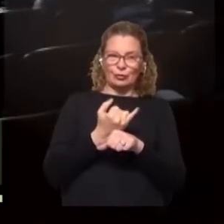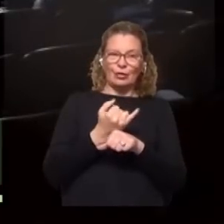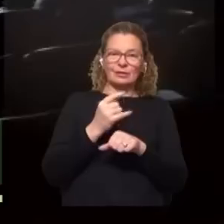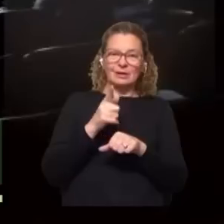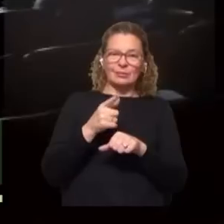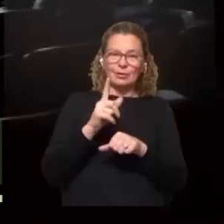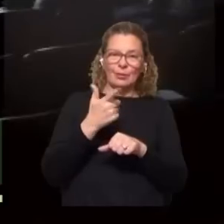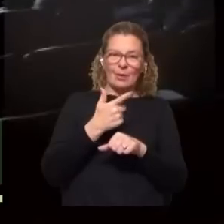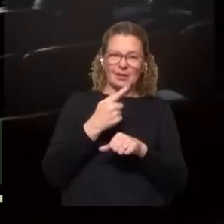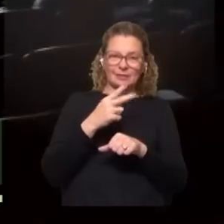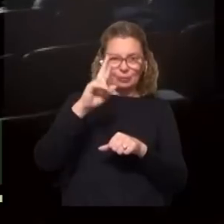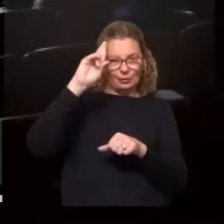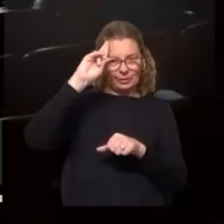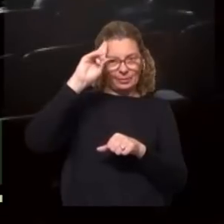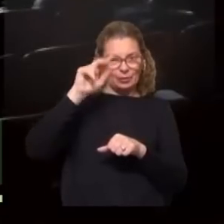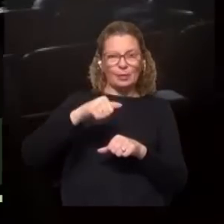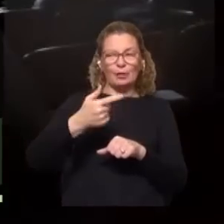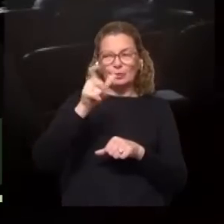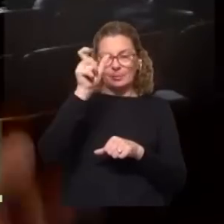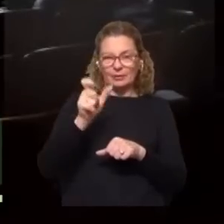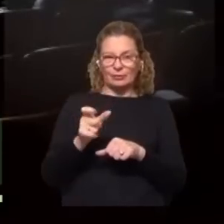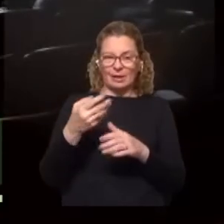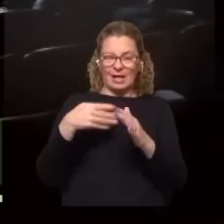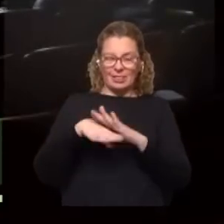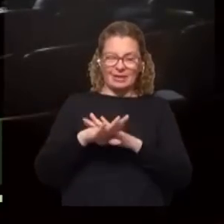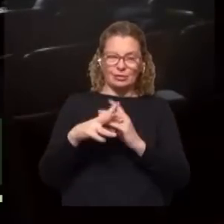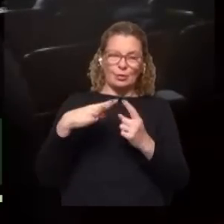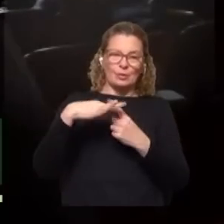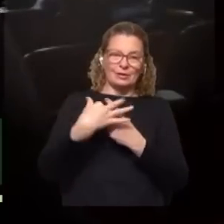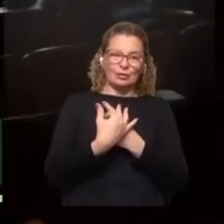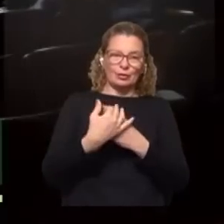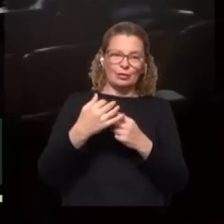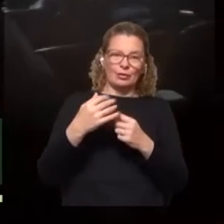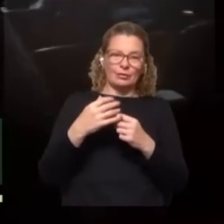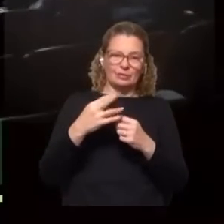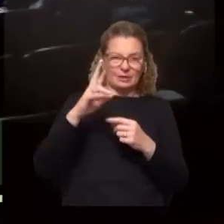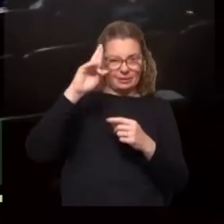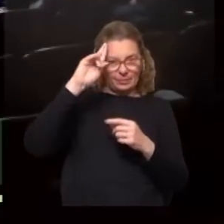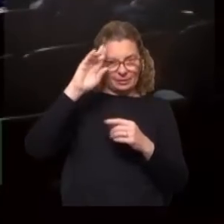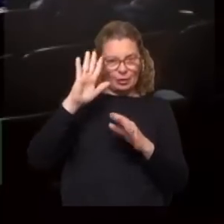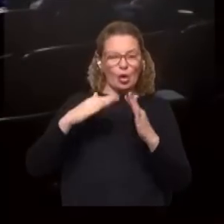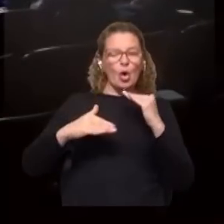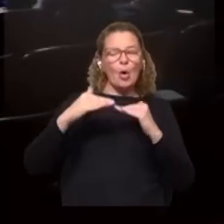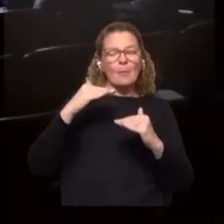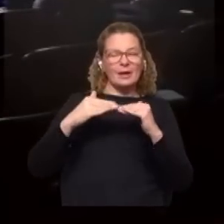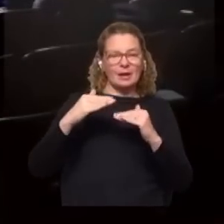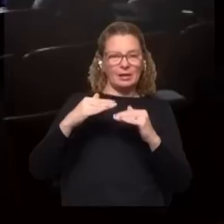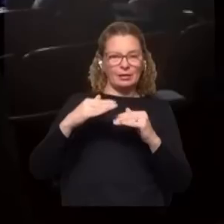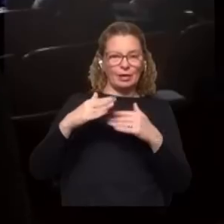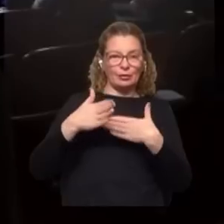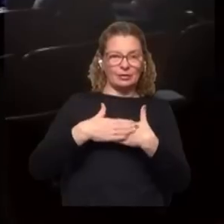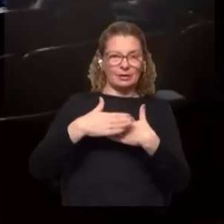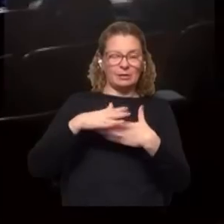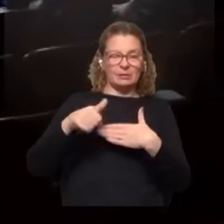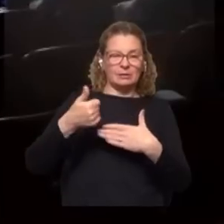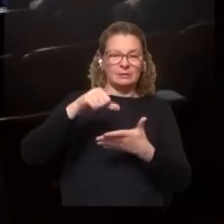no tienen tanto respeto por el otro dentro de un contexto de nuevo de bastante respeto Comparado regionalmente pero